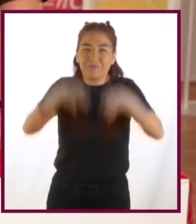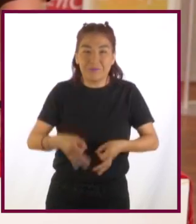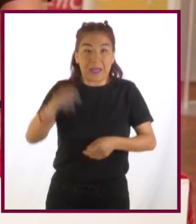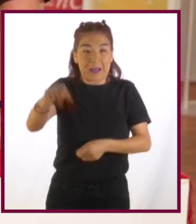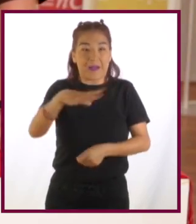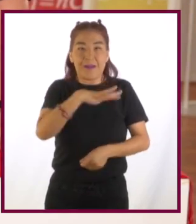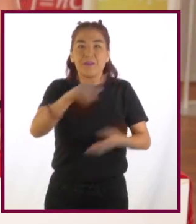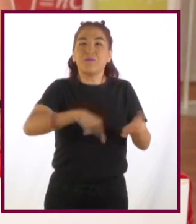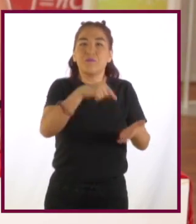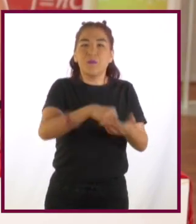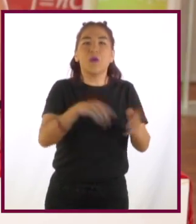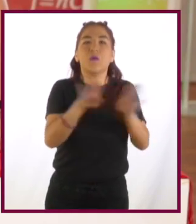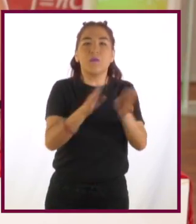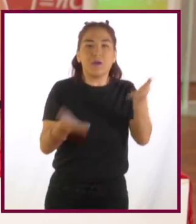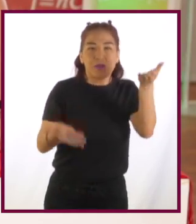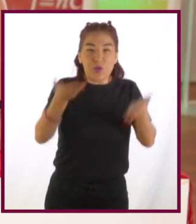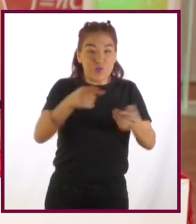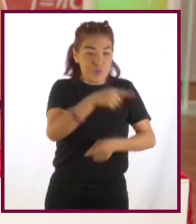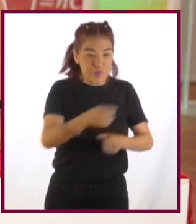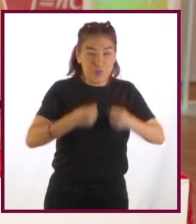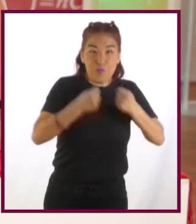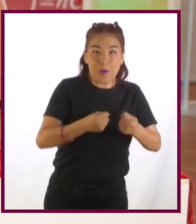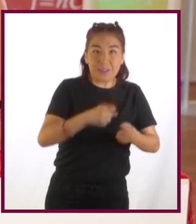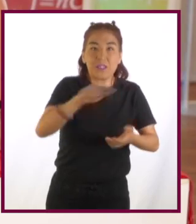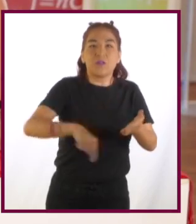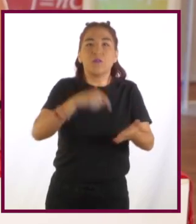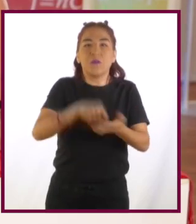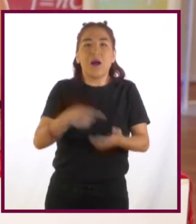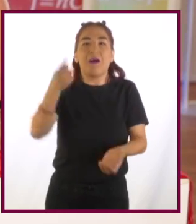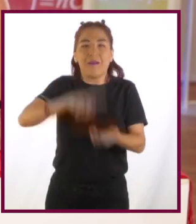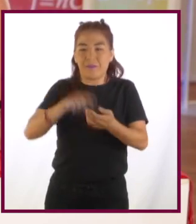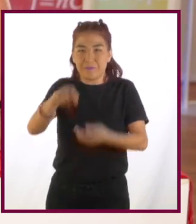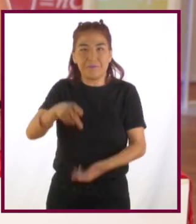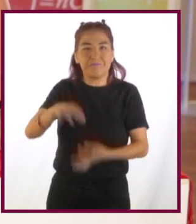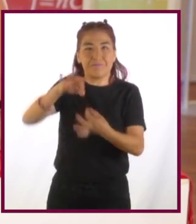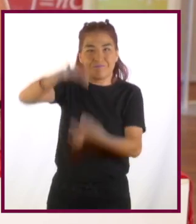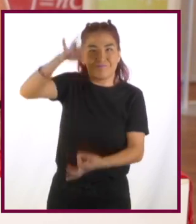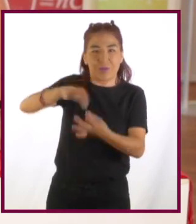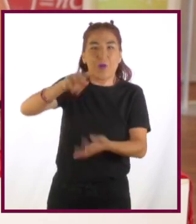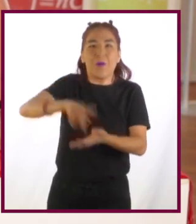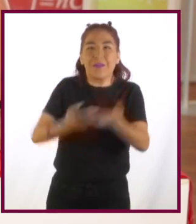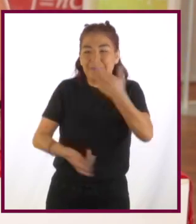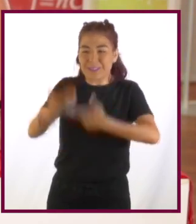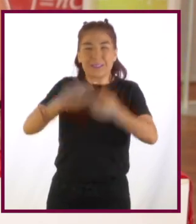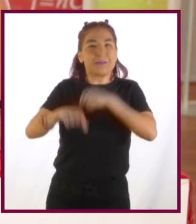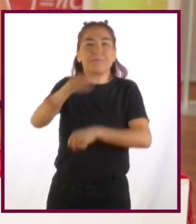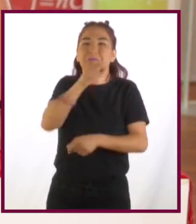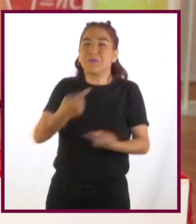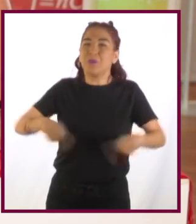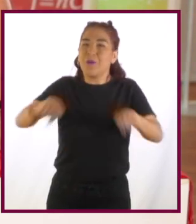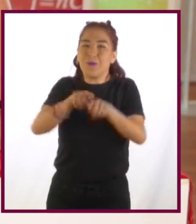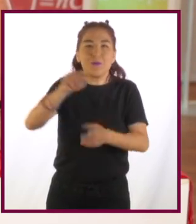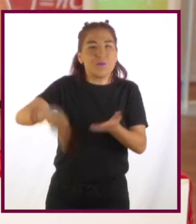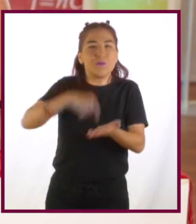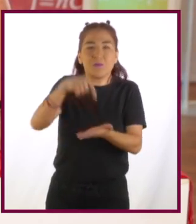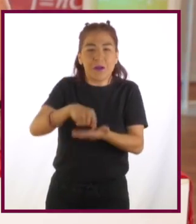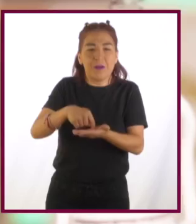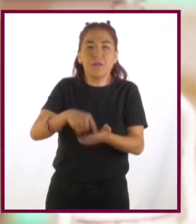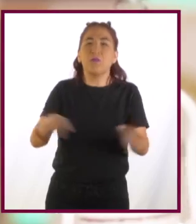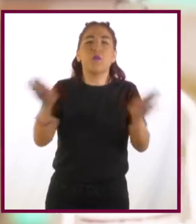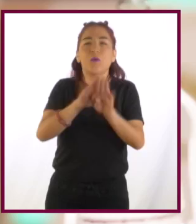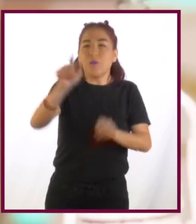original. Cuando esto ocurre, habrá un equilibrio entre la fuerza de gravedad y la que ejerce el resorte tratando de recuperar su forma